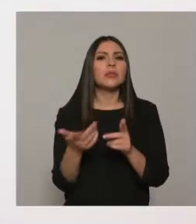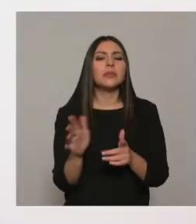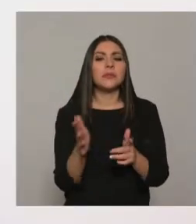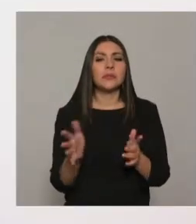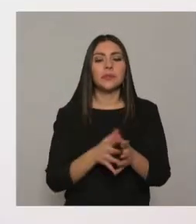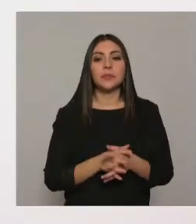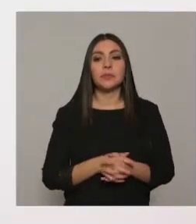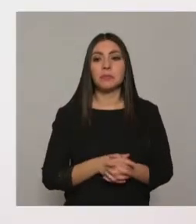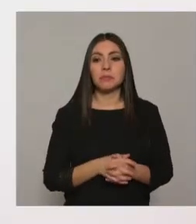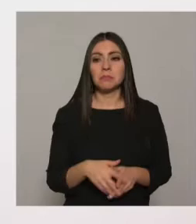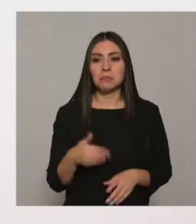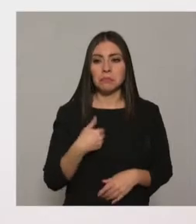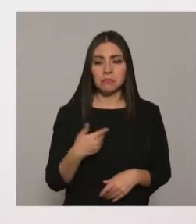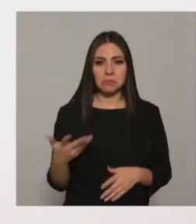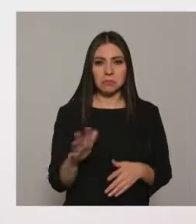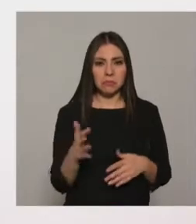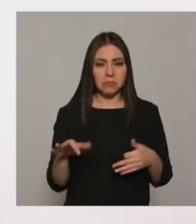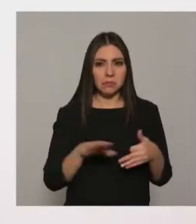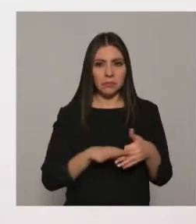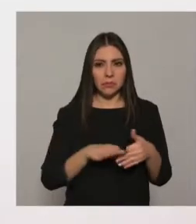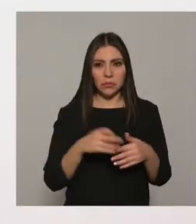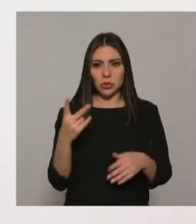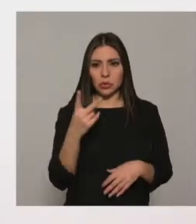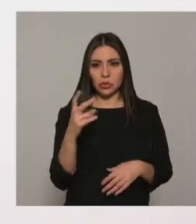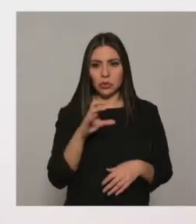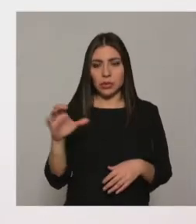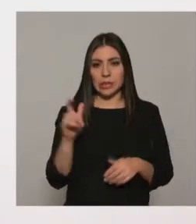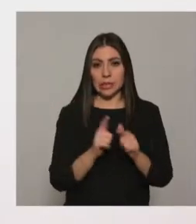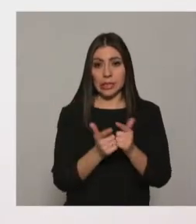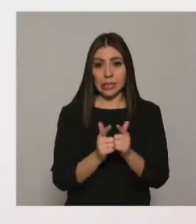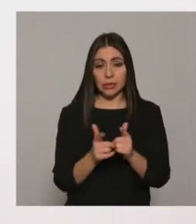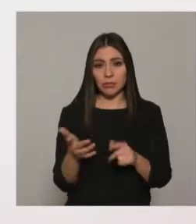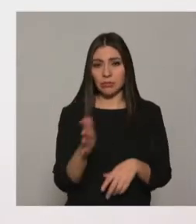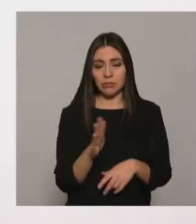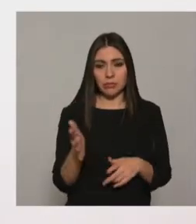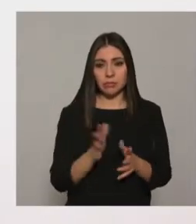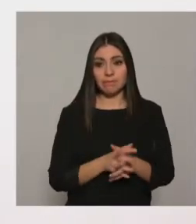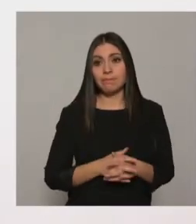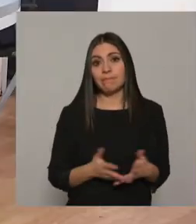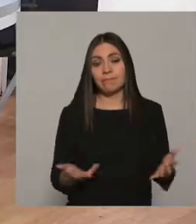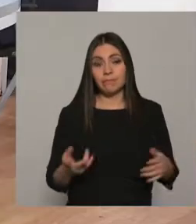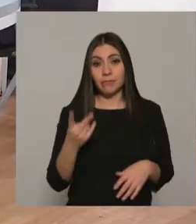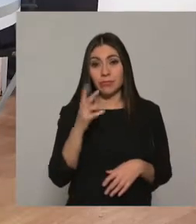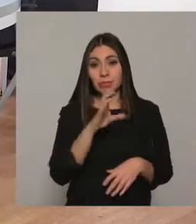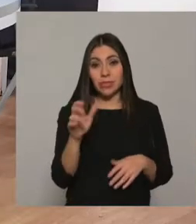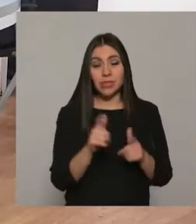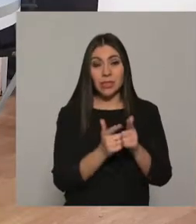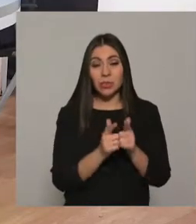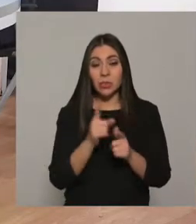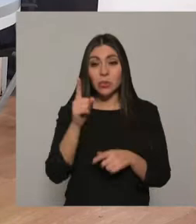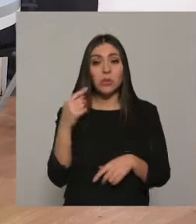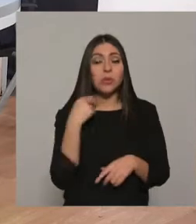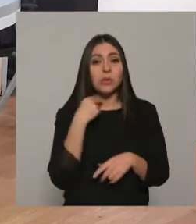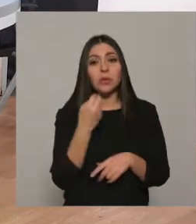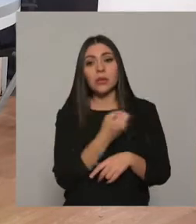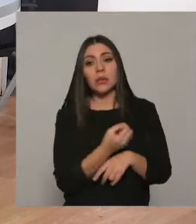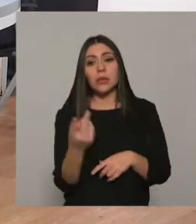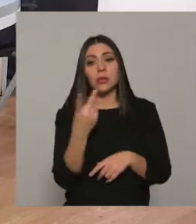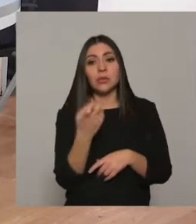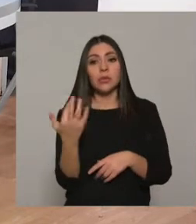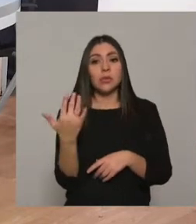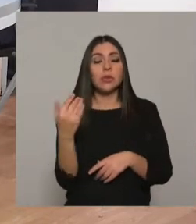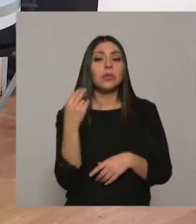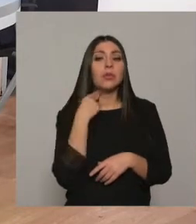menos tengo ya cerca de 200 libros. 200 libros en una sola notaría y son 250